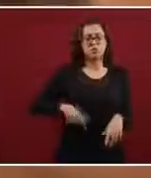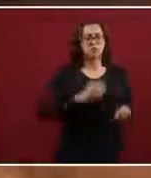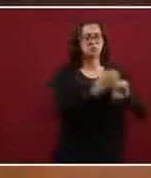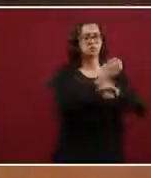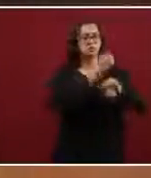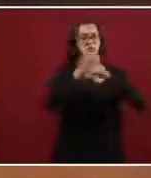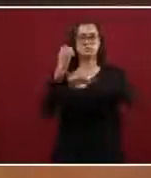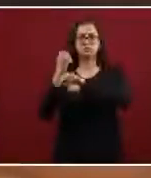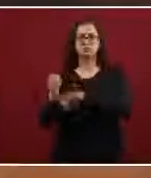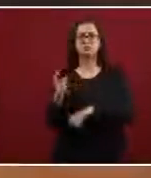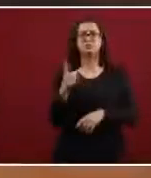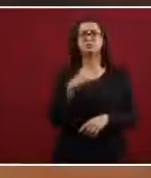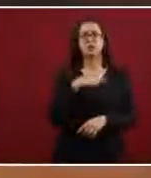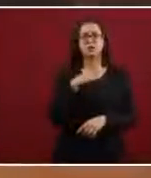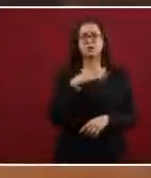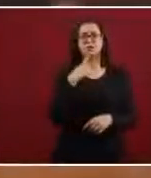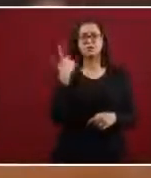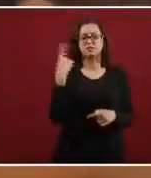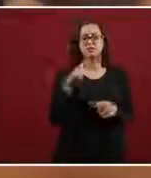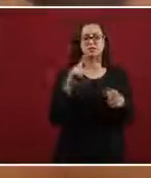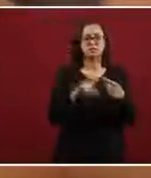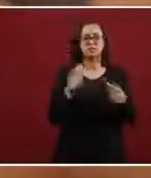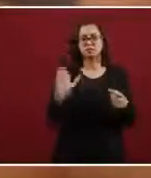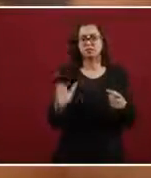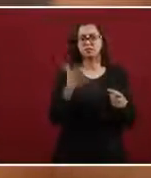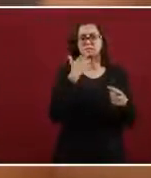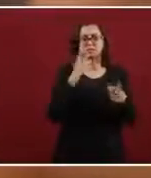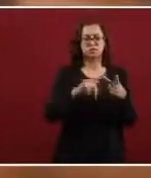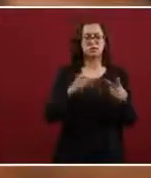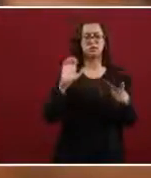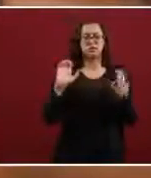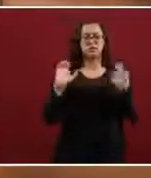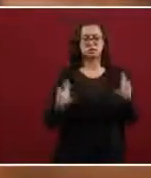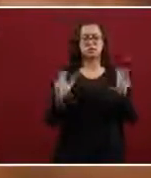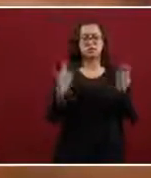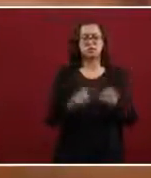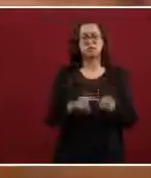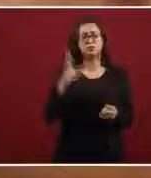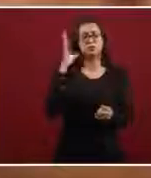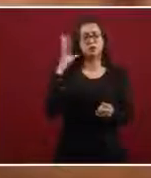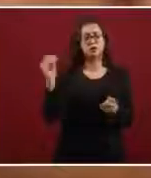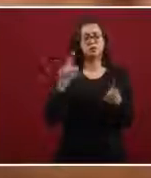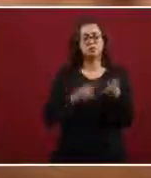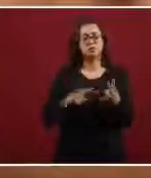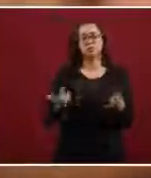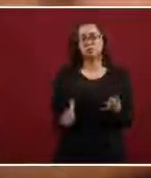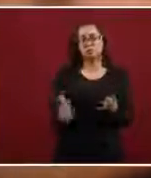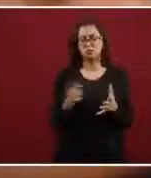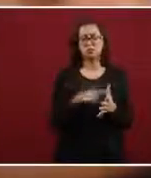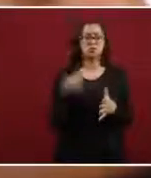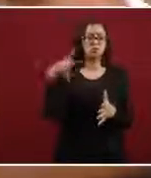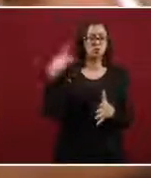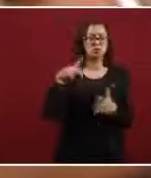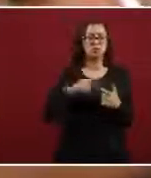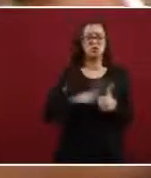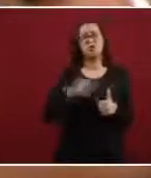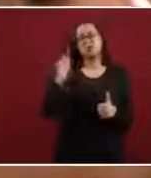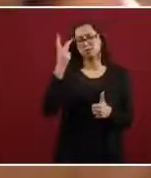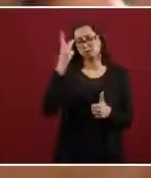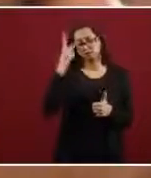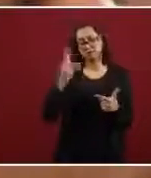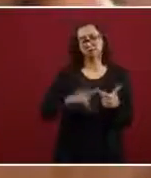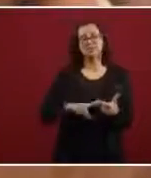estados. Y cito, es Chihuahua, Chiapas, Colima, Guanajuato, Puebla, San Luis Potosí, Sinaloa,